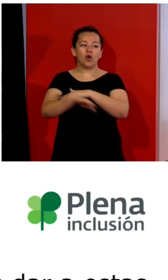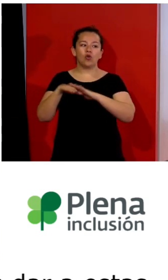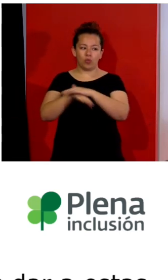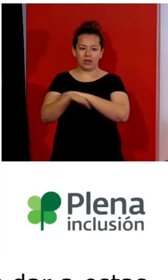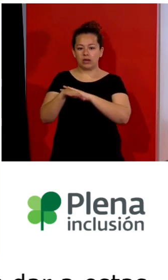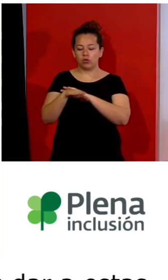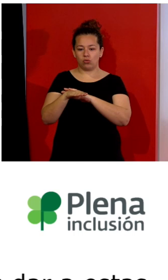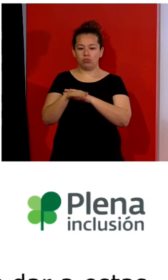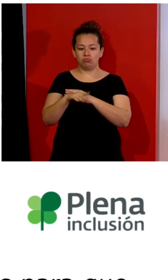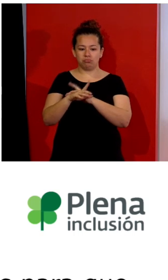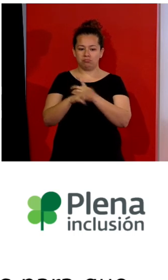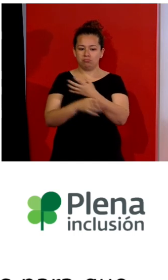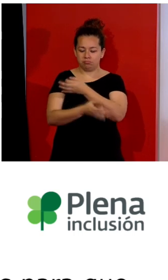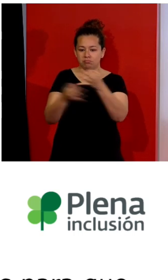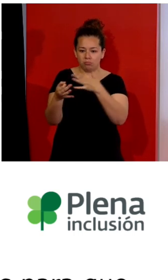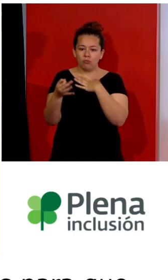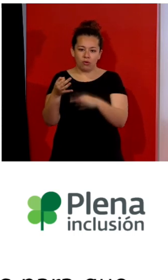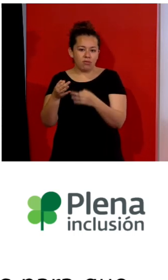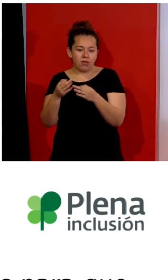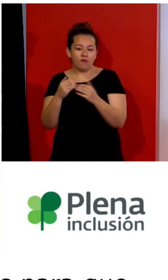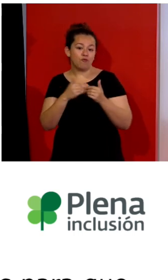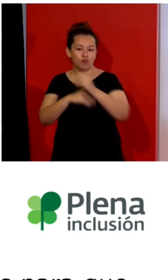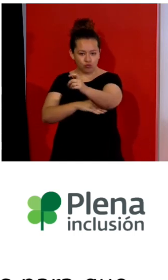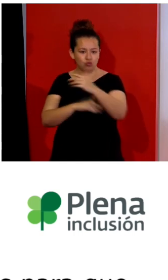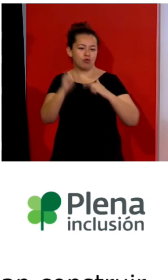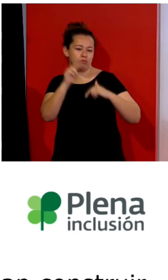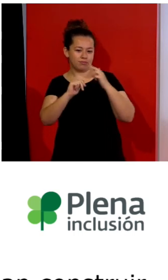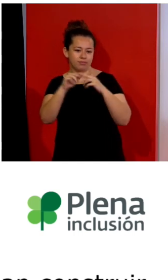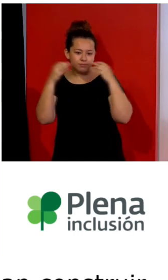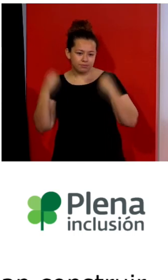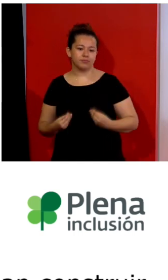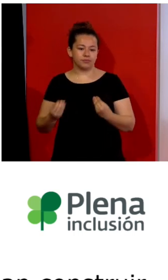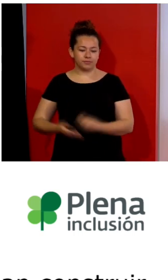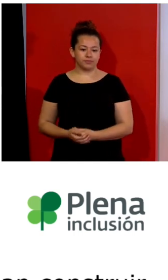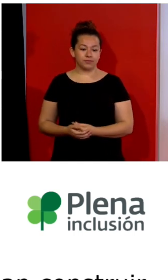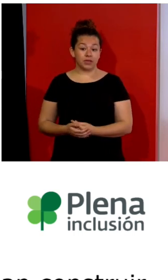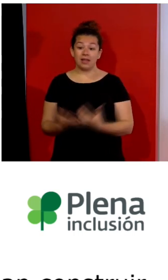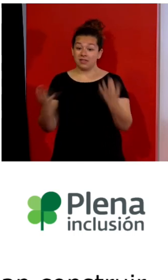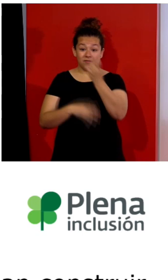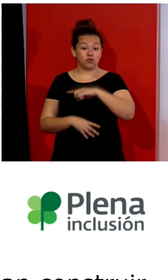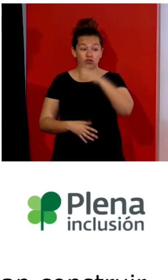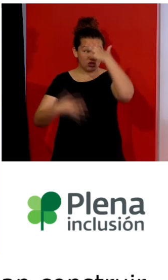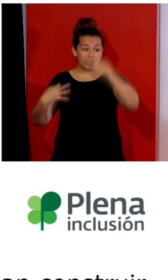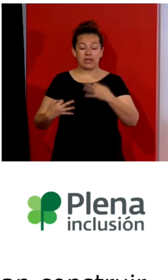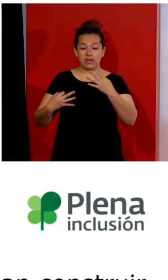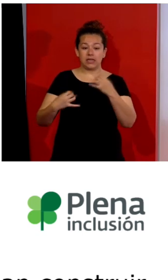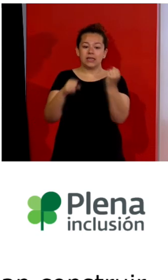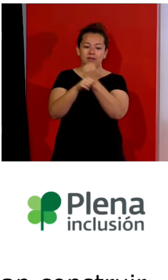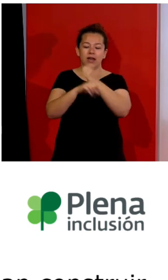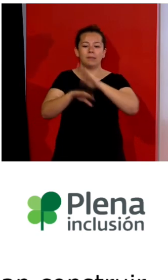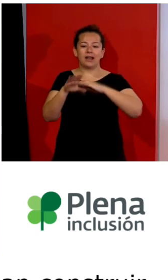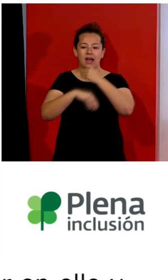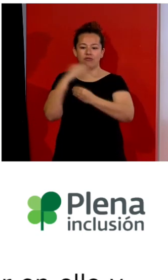destino, para que puedan construir su propio futuro. Es cuestión de creer en ello y trabajar para hacerlo